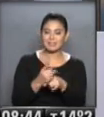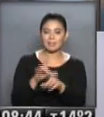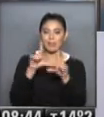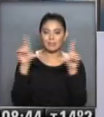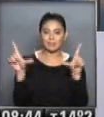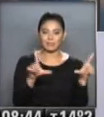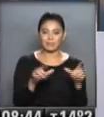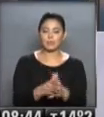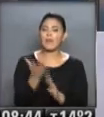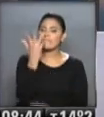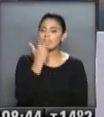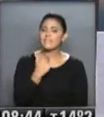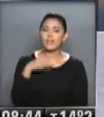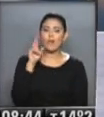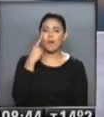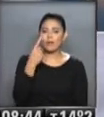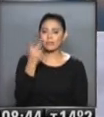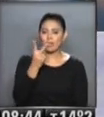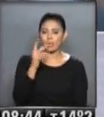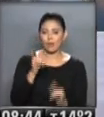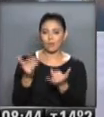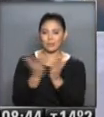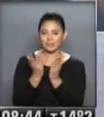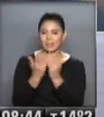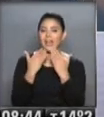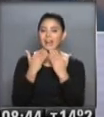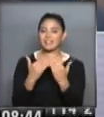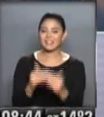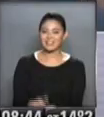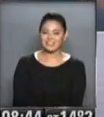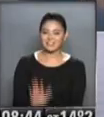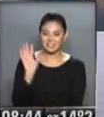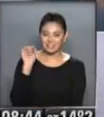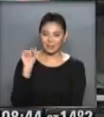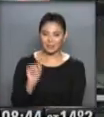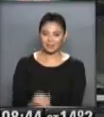columnas de Visión Futuro, pero nos encantó hoy conocer a estos dos alumnos. Gracias. Chau, Tomás. Okay.